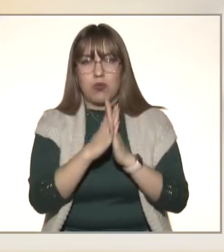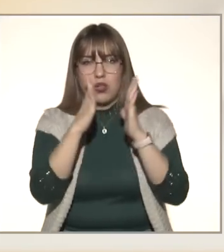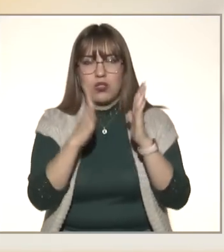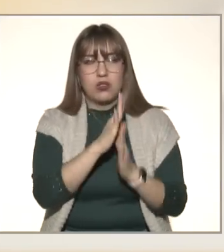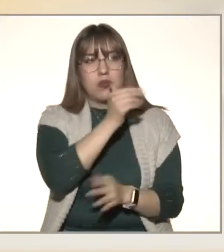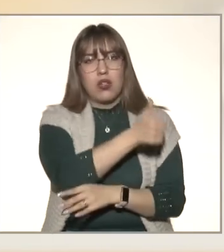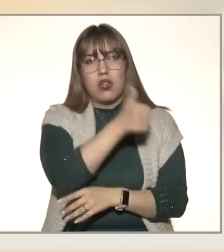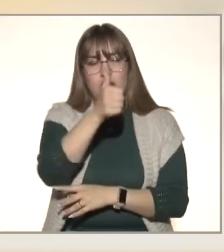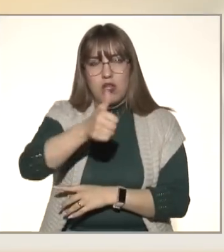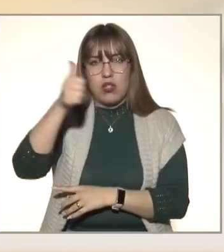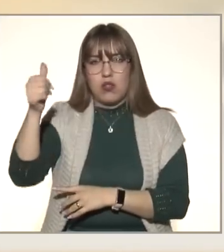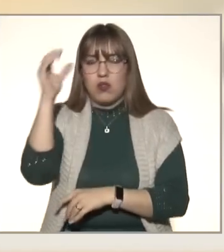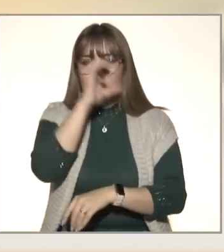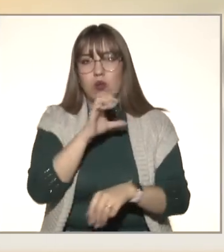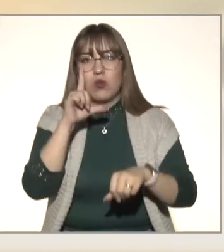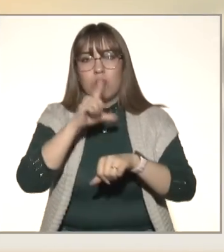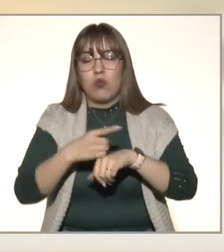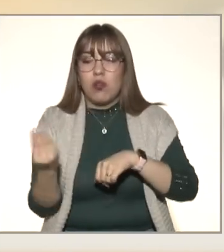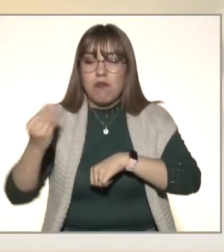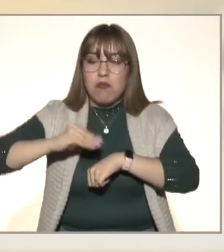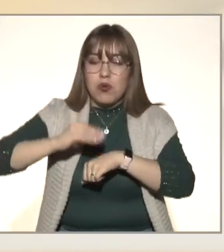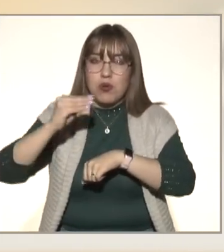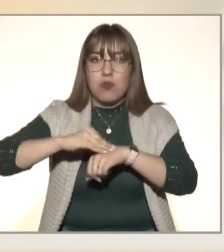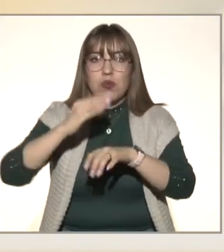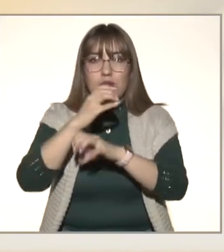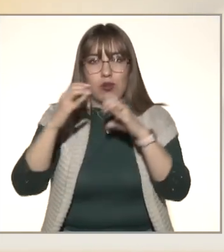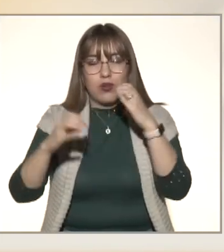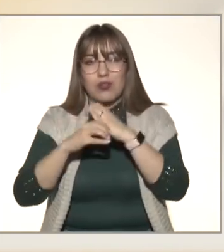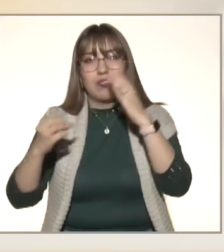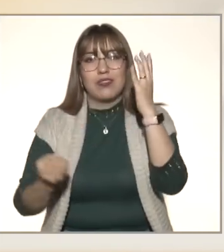parte para incorporar nuevos elementos a la tradición.